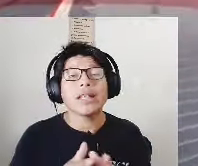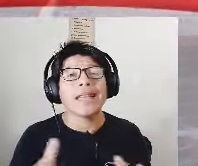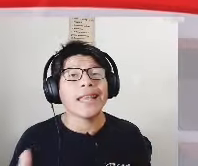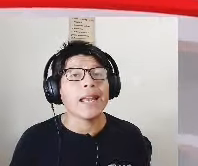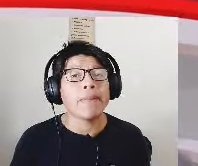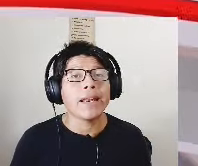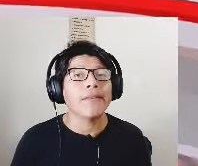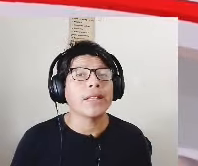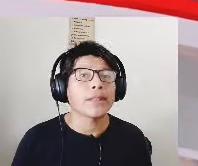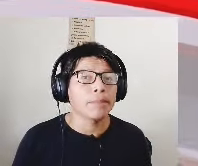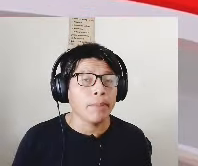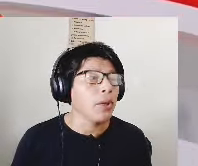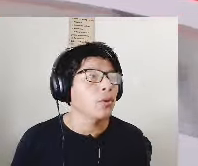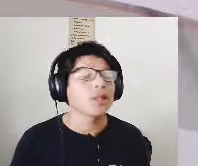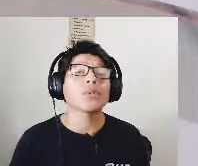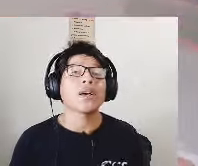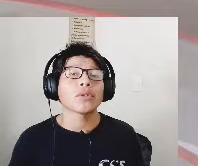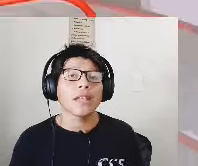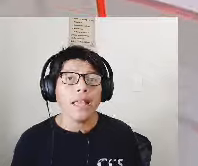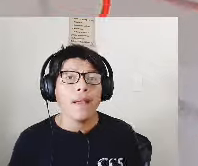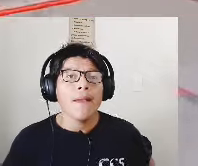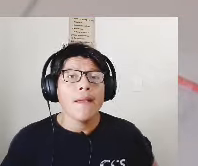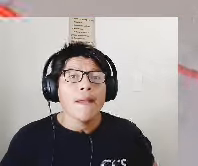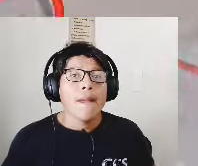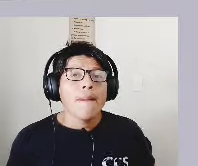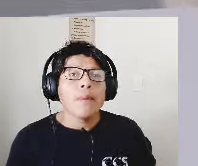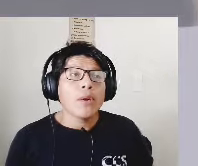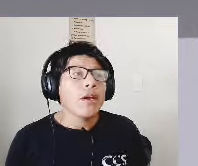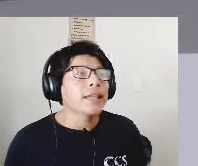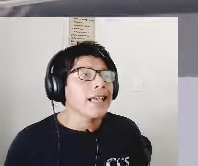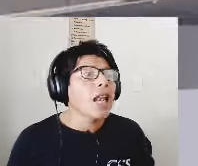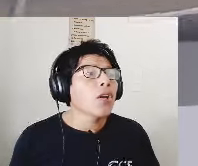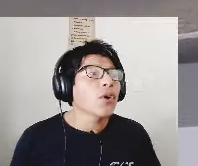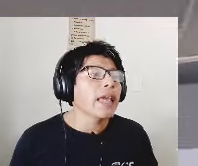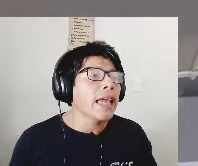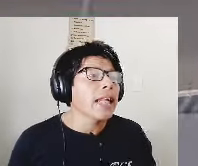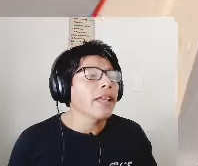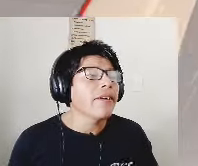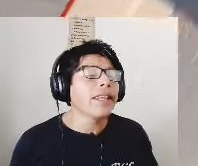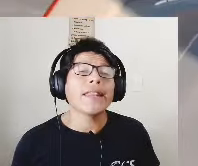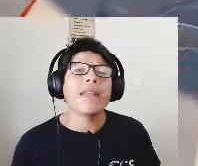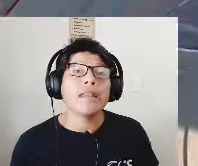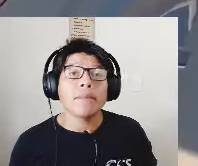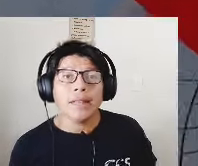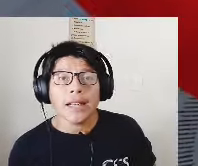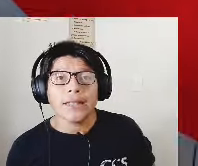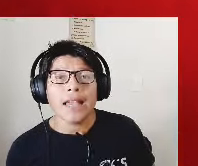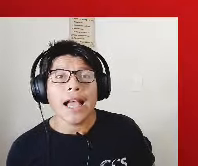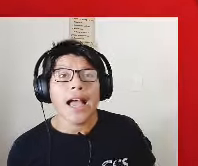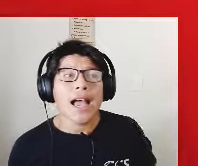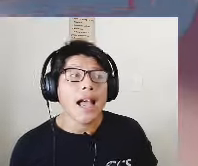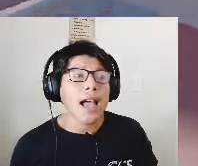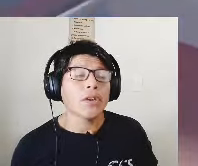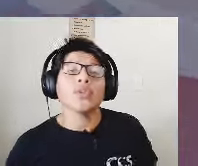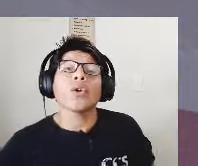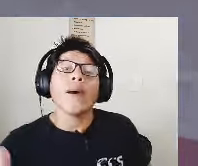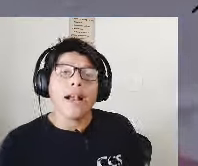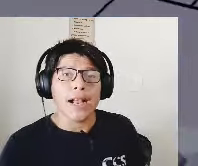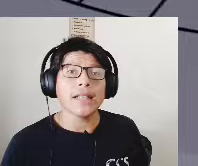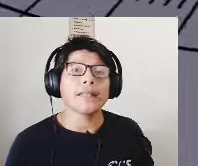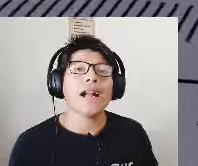palabras. Yo ya sé que la palabra tipejo no es una grosería, pero es algo que él debería delimitarse a